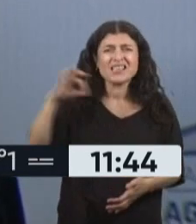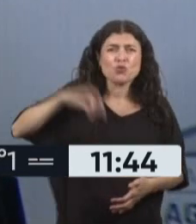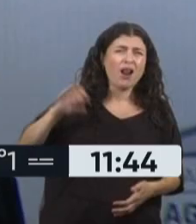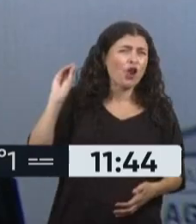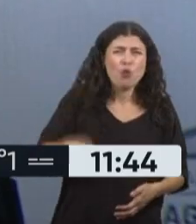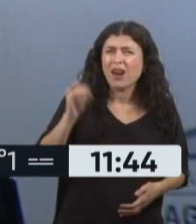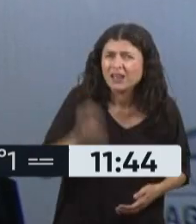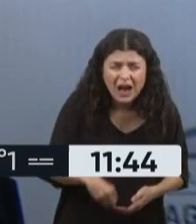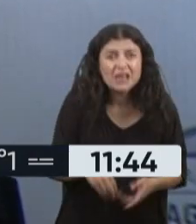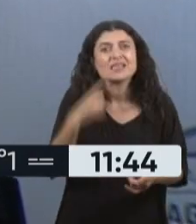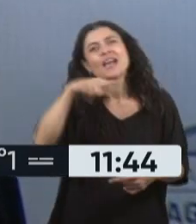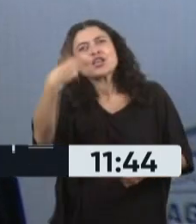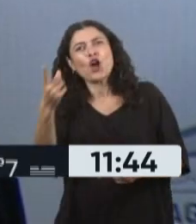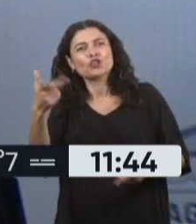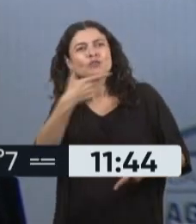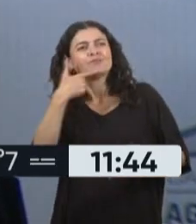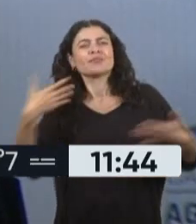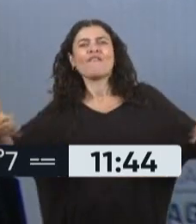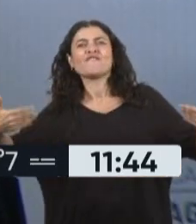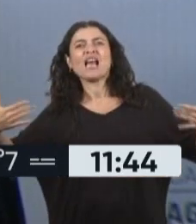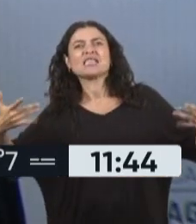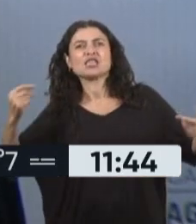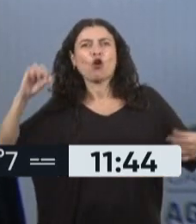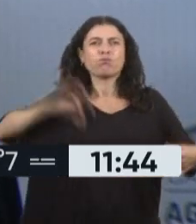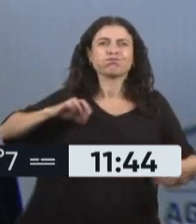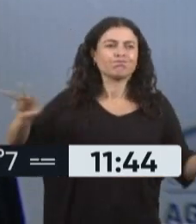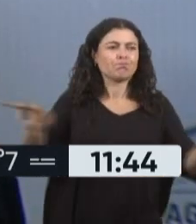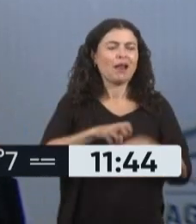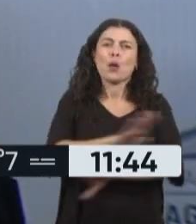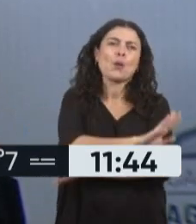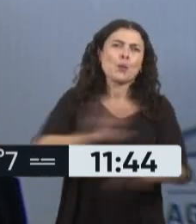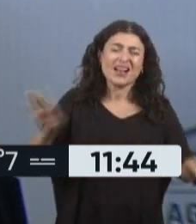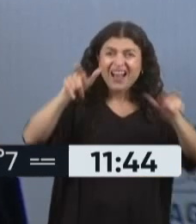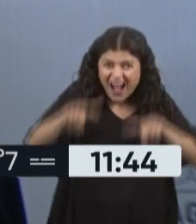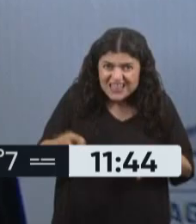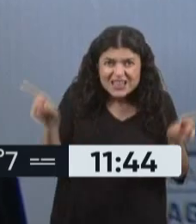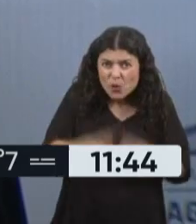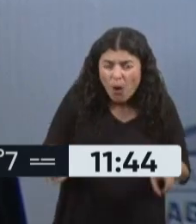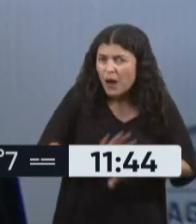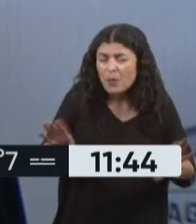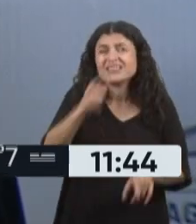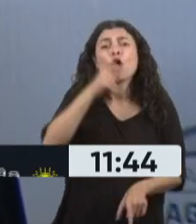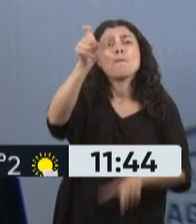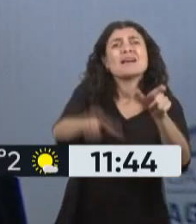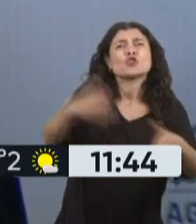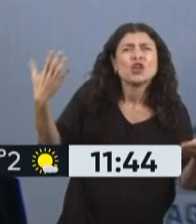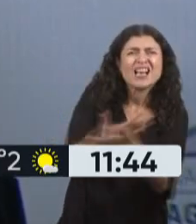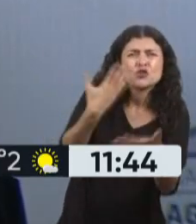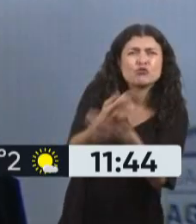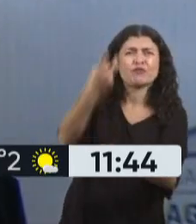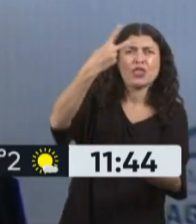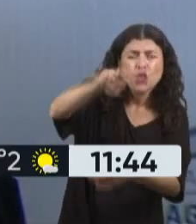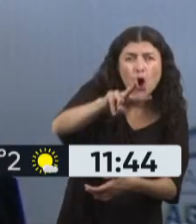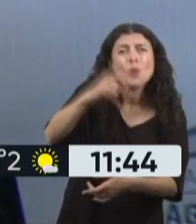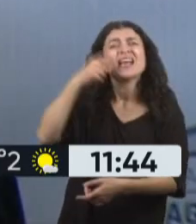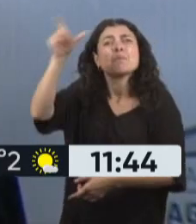vividores tienen asegurada una vida onerosa por generaciones. Ese modelo en el que las víctimas son tratadas como victimarios y los victimarios tratados